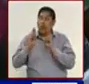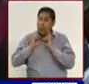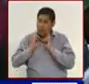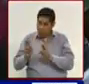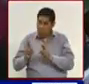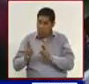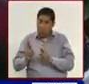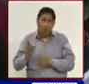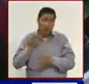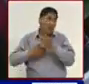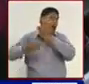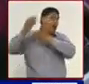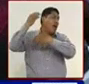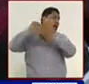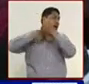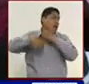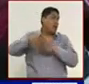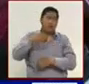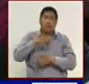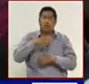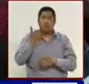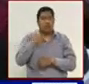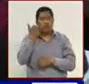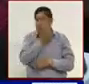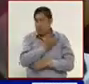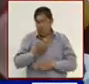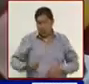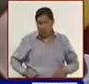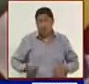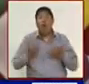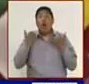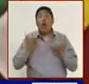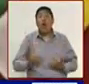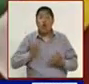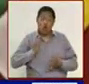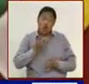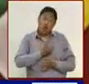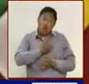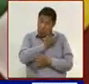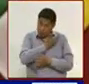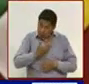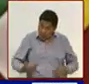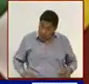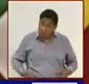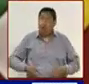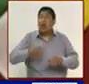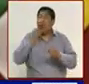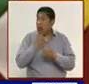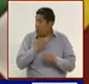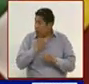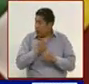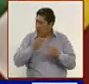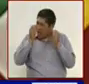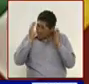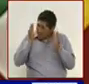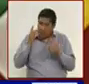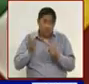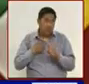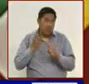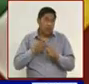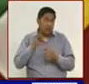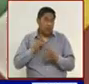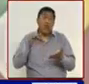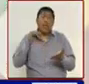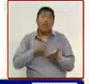en épocas neoliberales, con este gobierno, con nuestro gobierno, hemos trabajado y atendido con prioridad los ítems